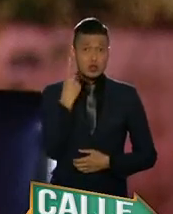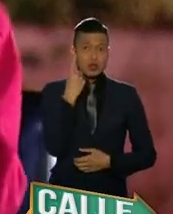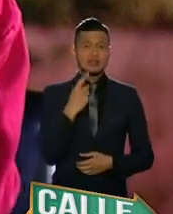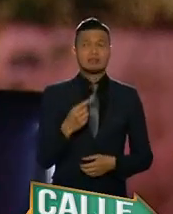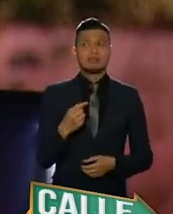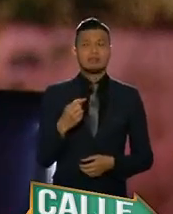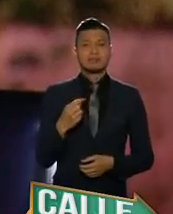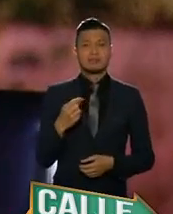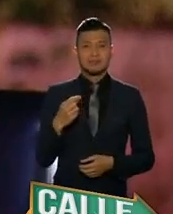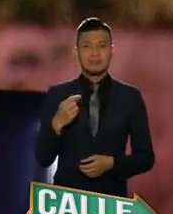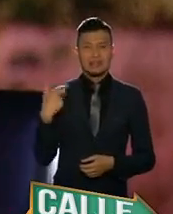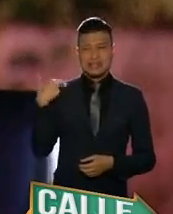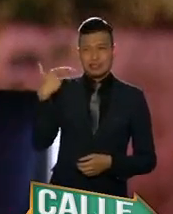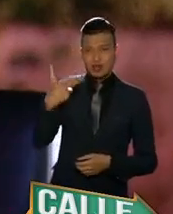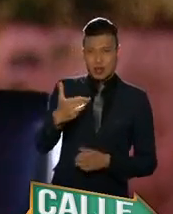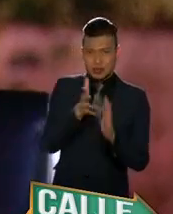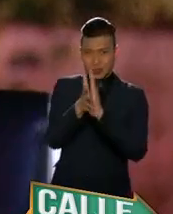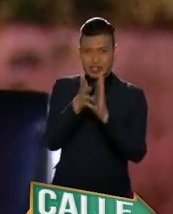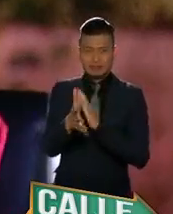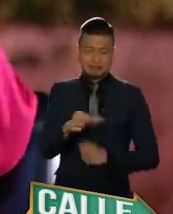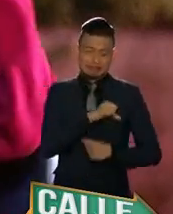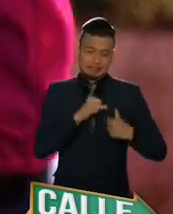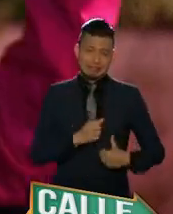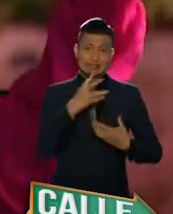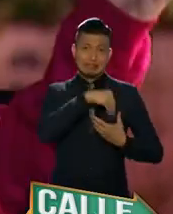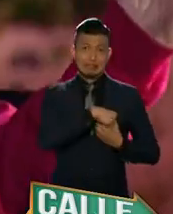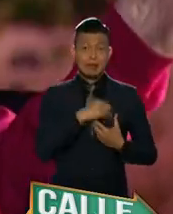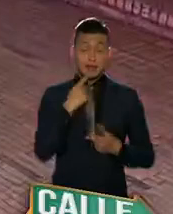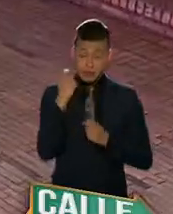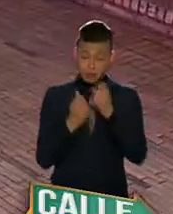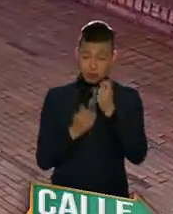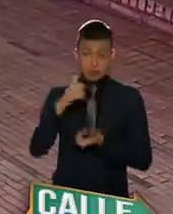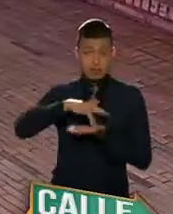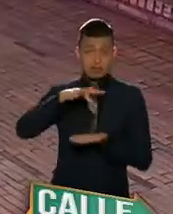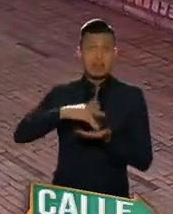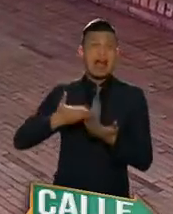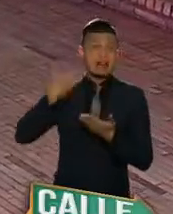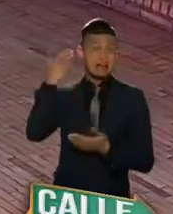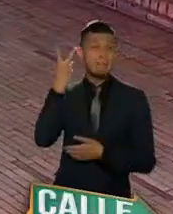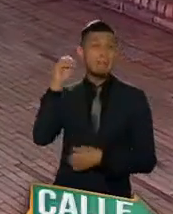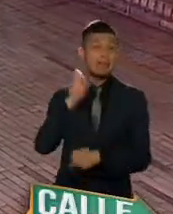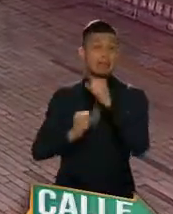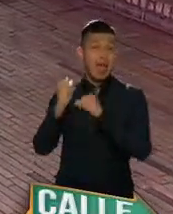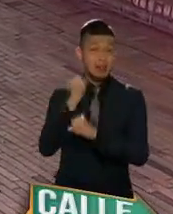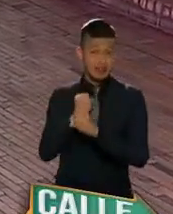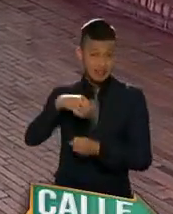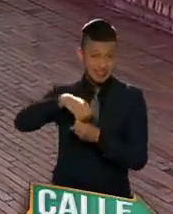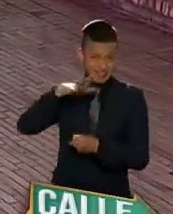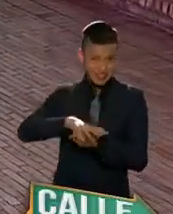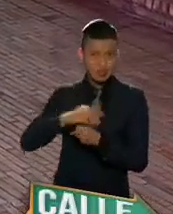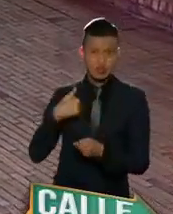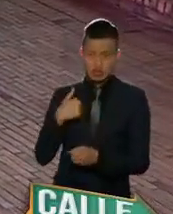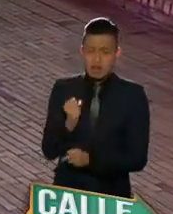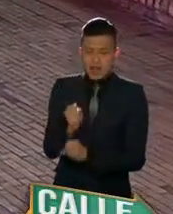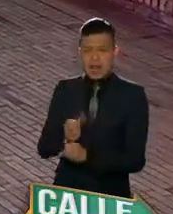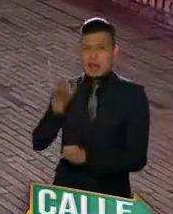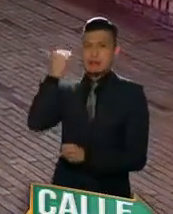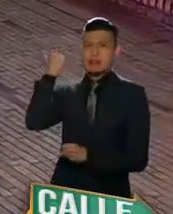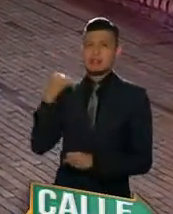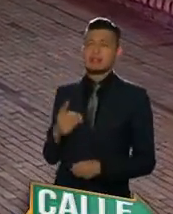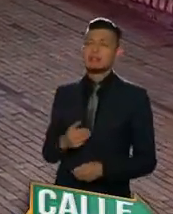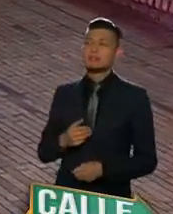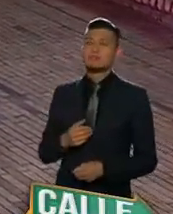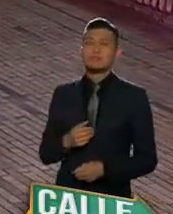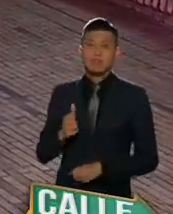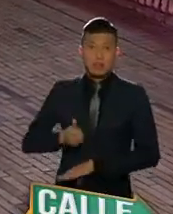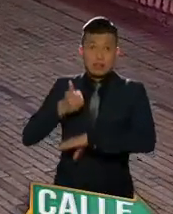corazón. Este proceso de presupuesto participativo, yo trabajé hace 20 años en el distrito, fui directora de Acción Comunal en el distrito, y en esa época le heredamos